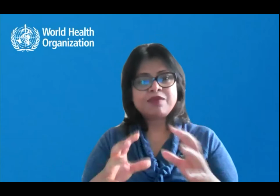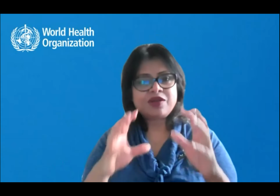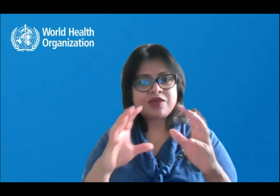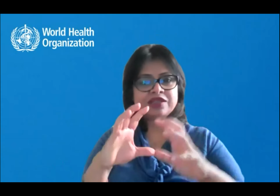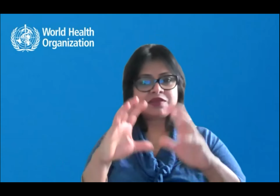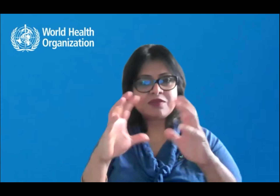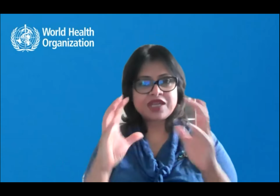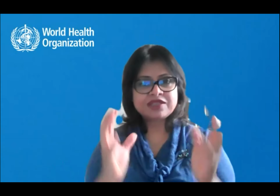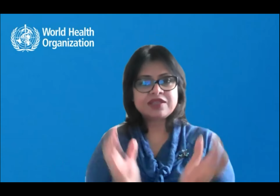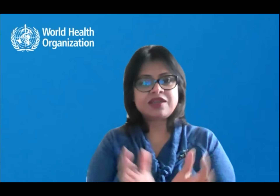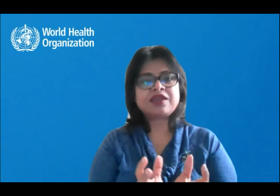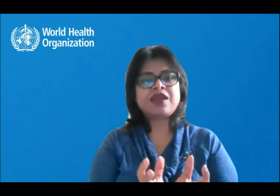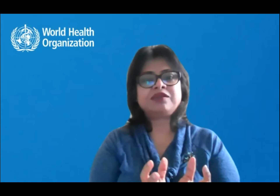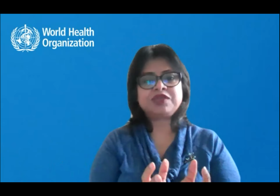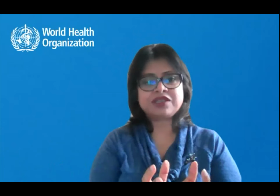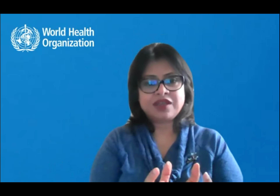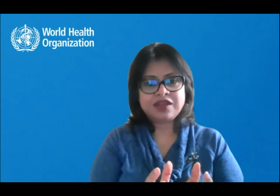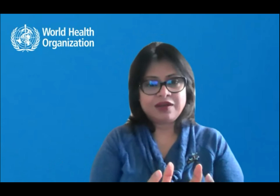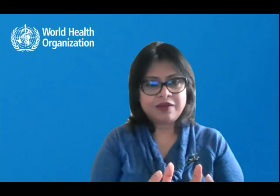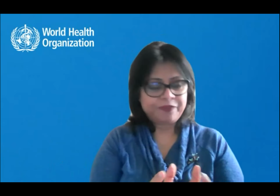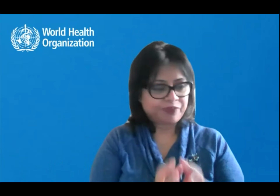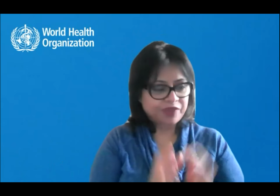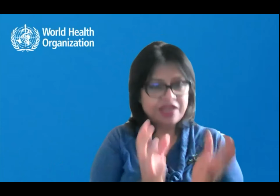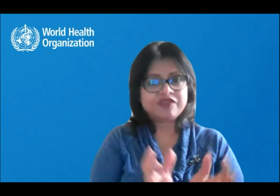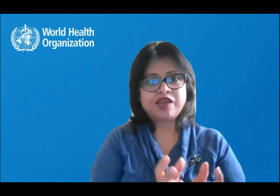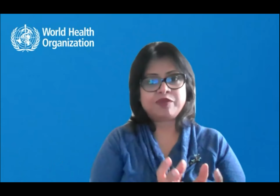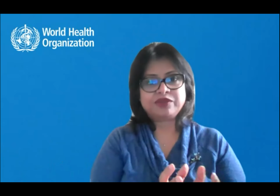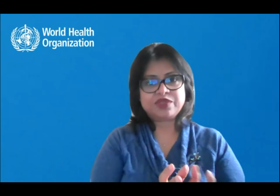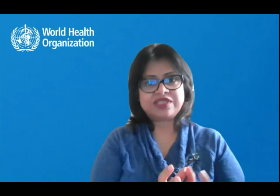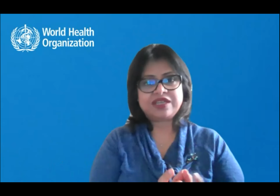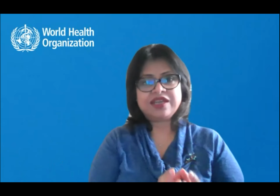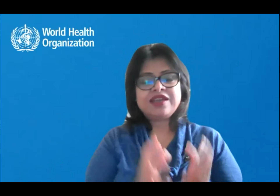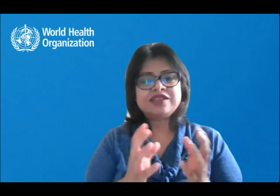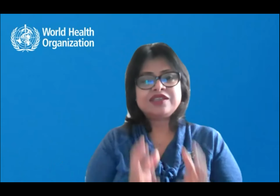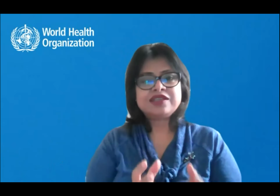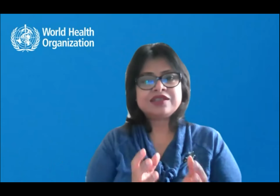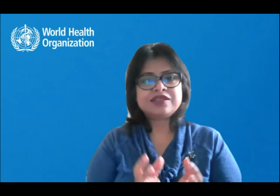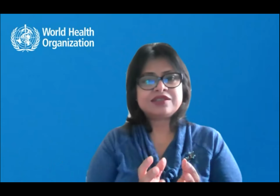la información relacionada a los riesgos, pero de alguna forma se queda en